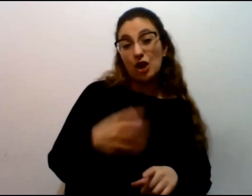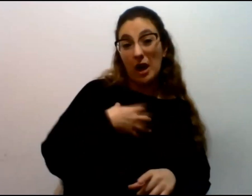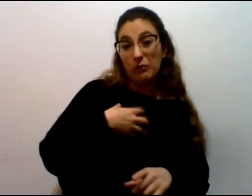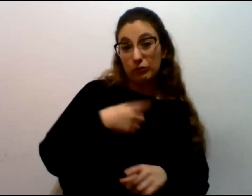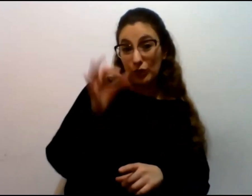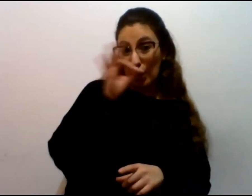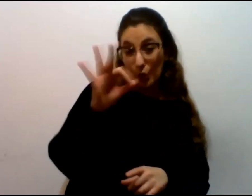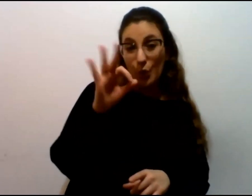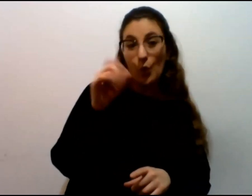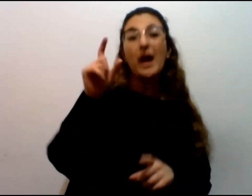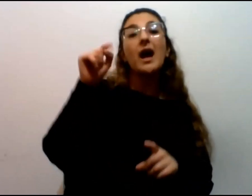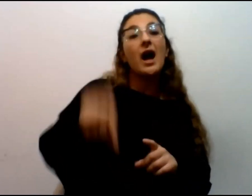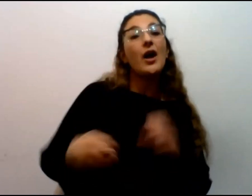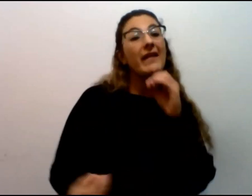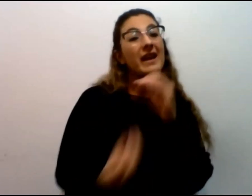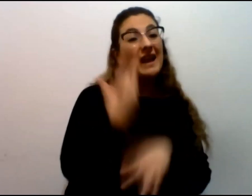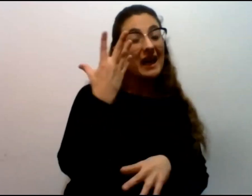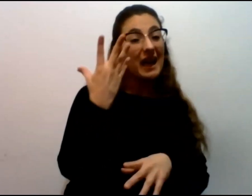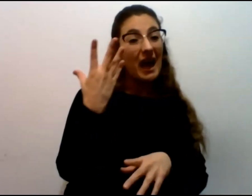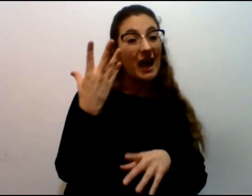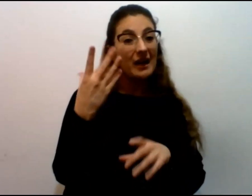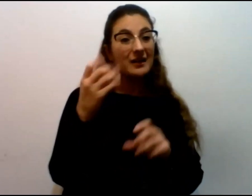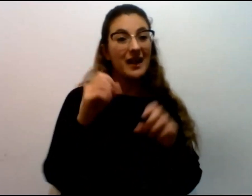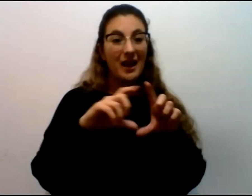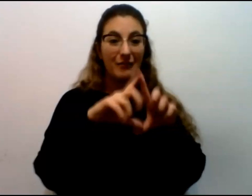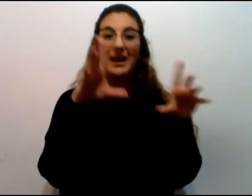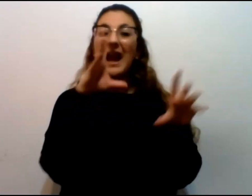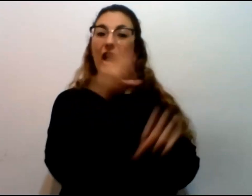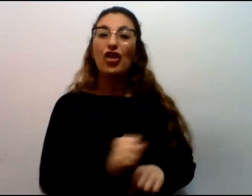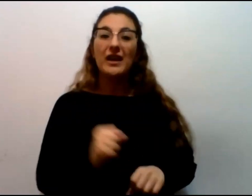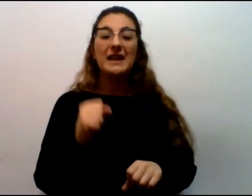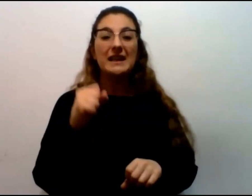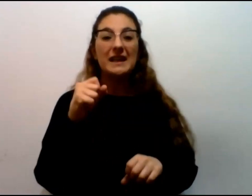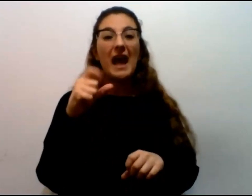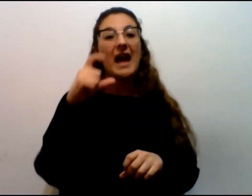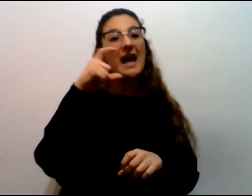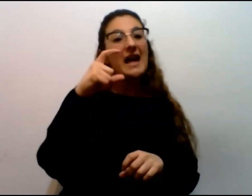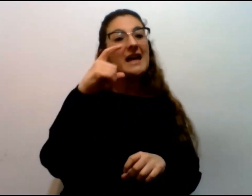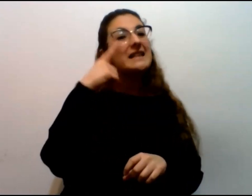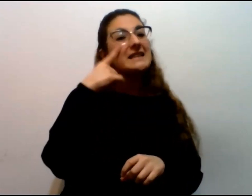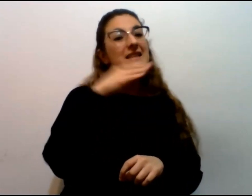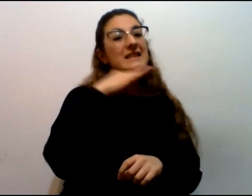acceder La contraseña Es Cicurso 20 Todo con minuncular Cicurso Bien